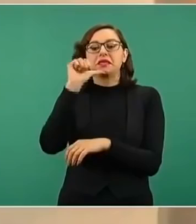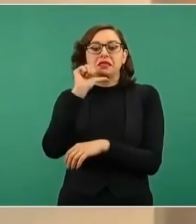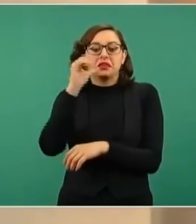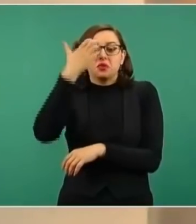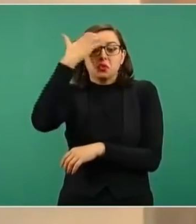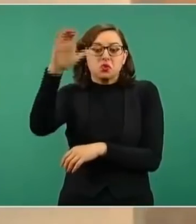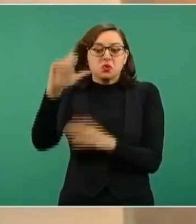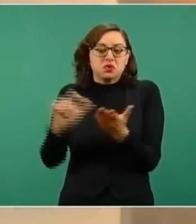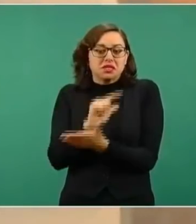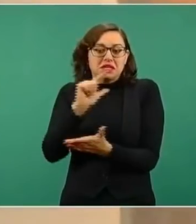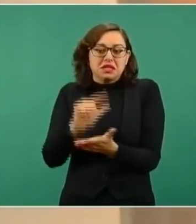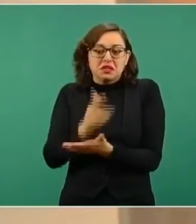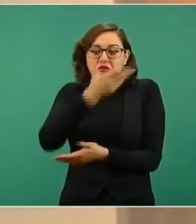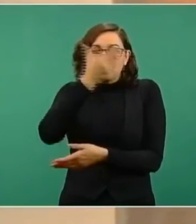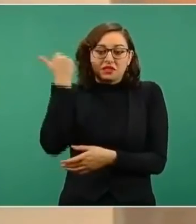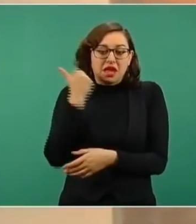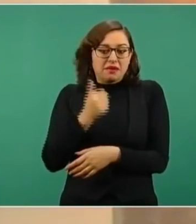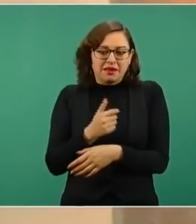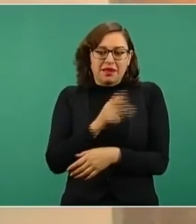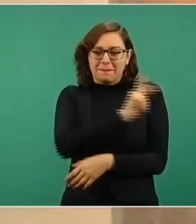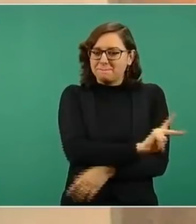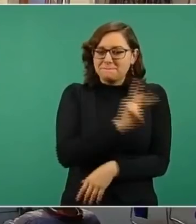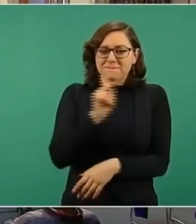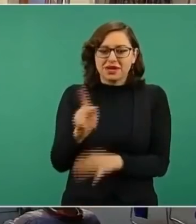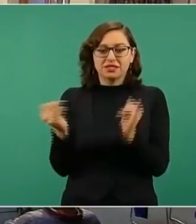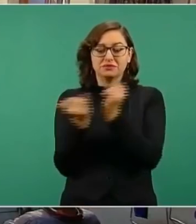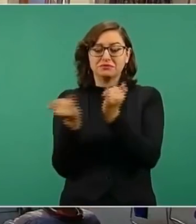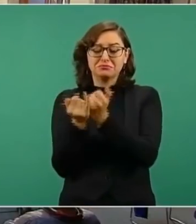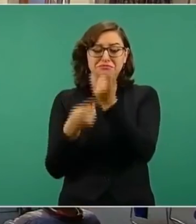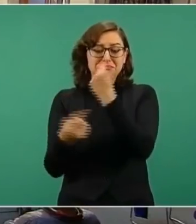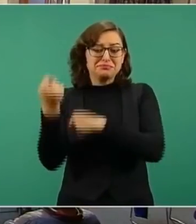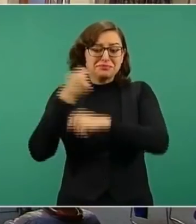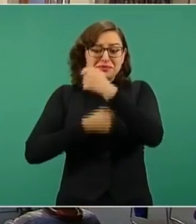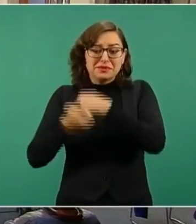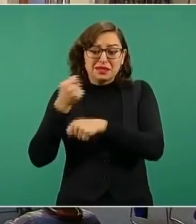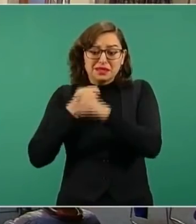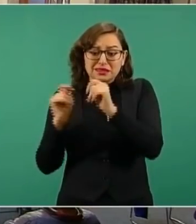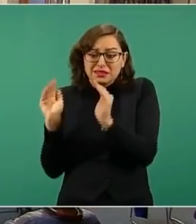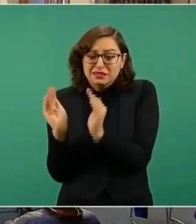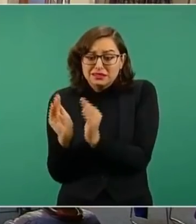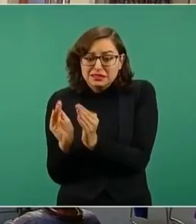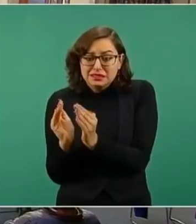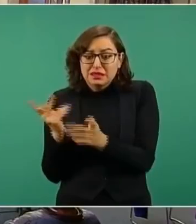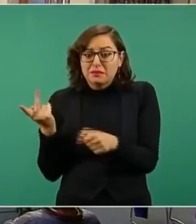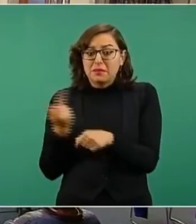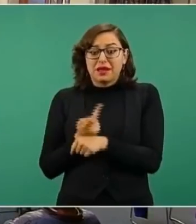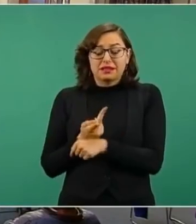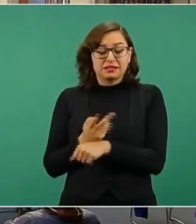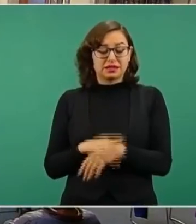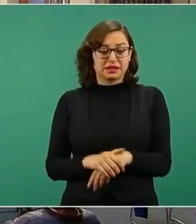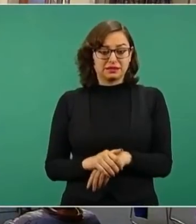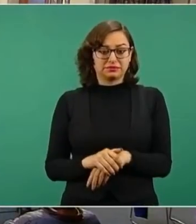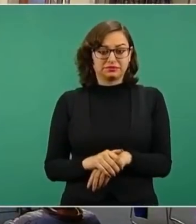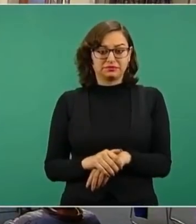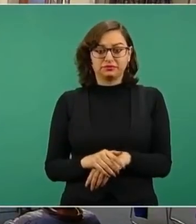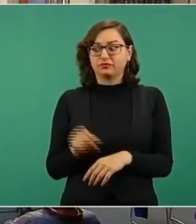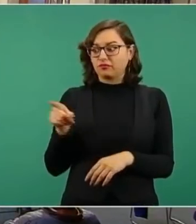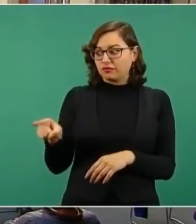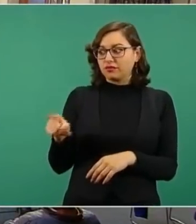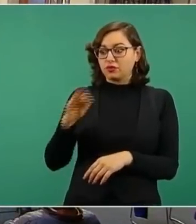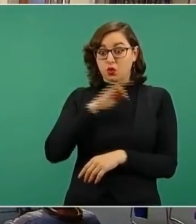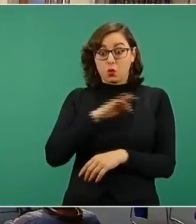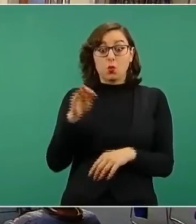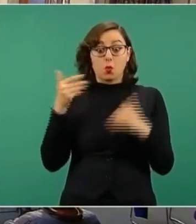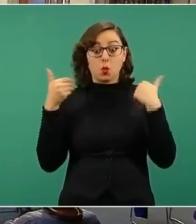recovecos? Pues lo mismo la tienda de abarrotes, porque además de que hay tarifas, digamos, se podrían registrar en esta